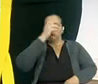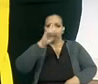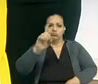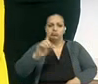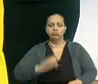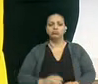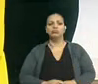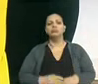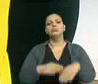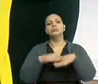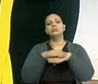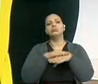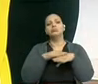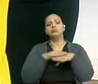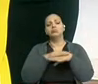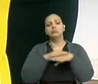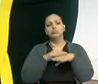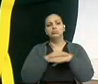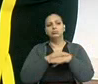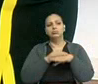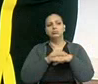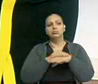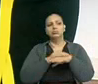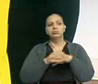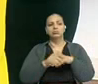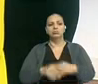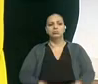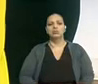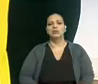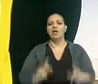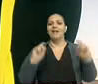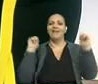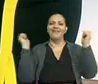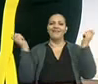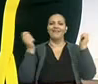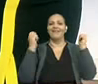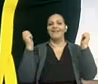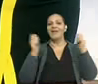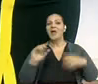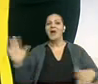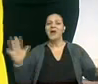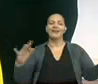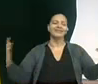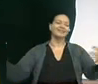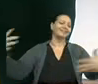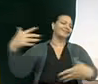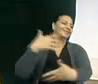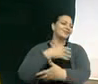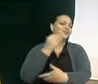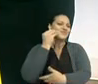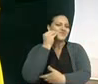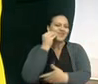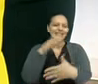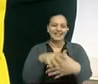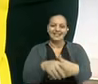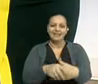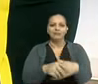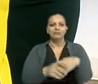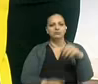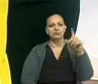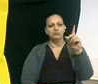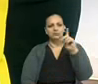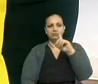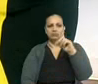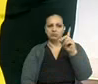alcohol, no se olvide que no podemos hacer fiesta, no podemos saludar abrazando, ya la gente se va olvidando